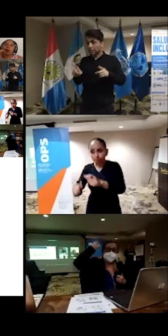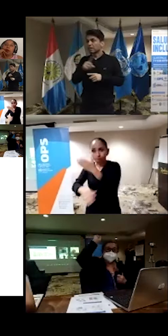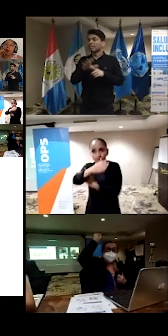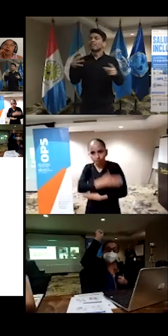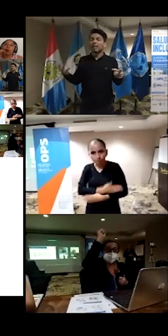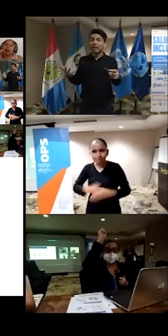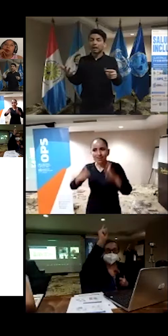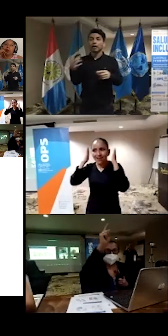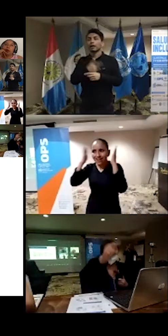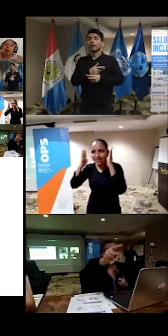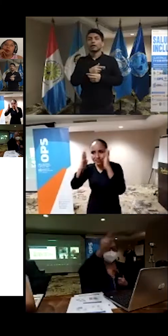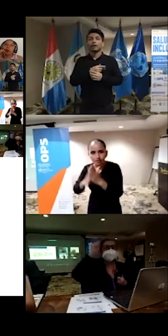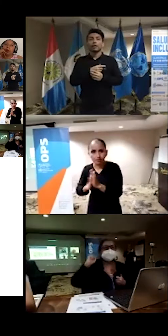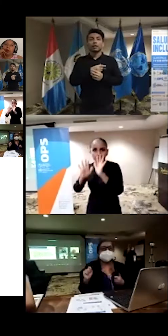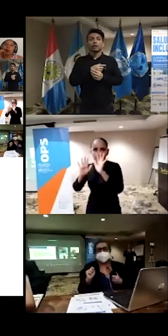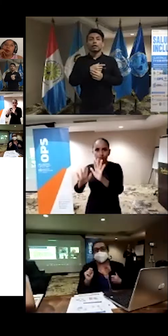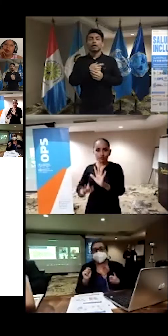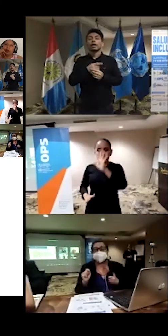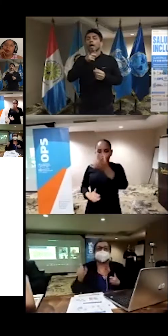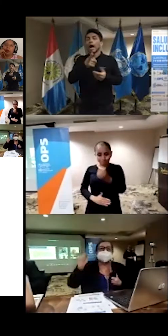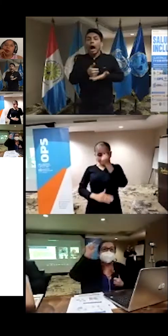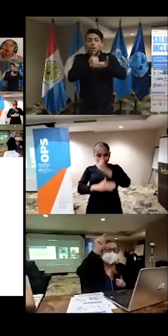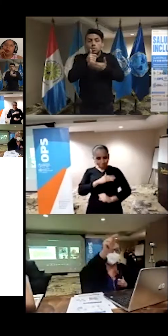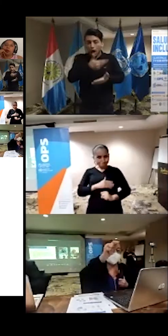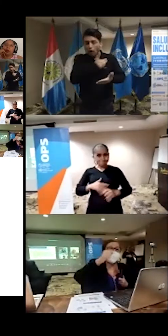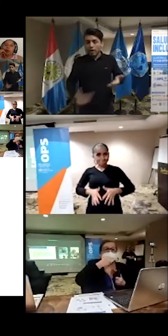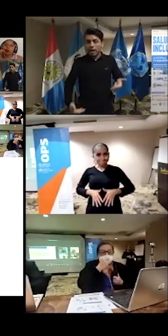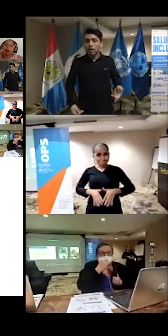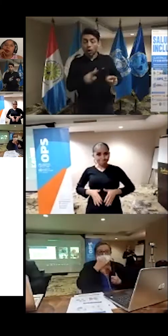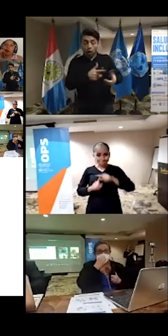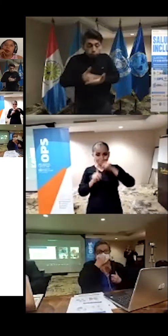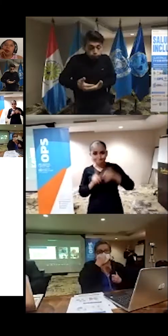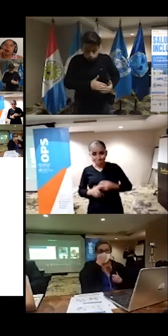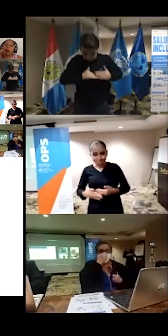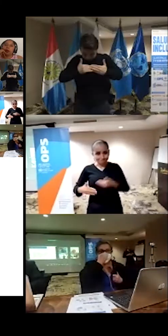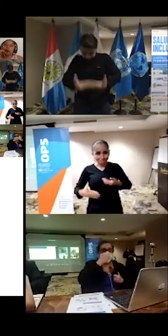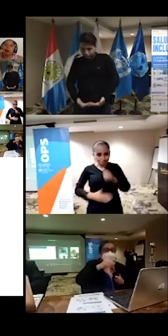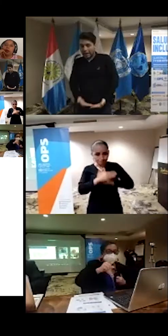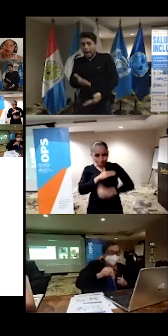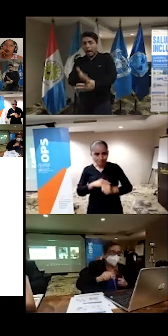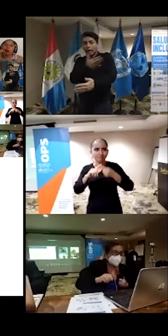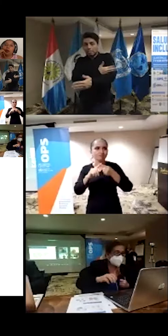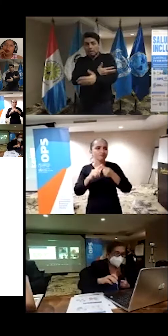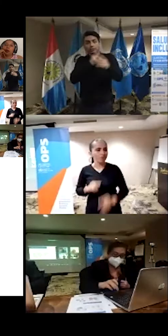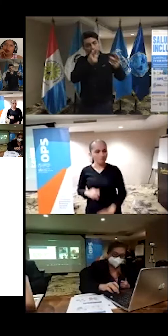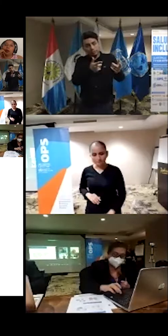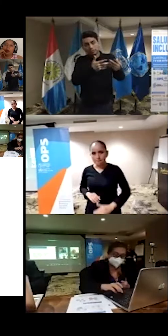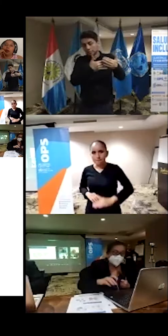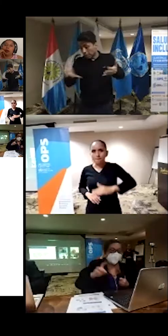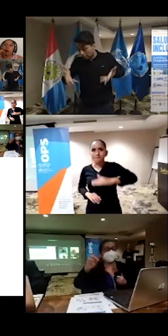atendidas desde su maternidad, desde que está antes del nacimiento hasta la